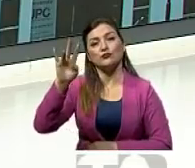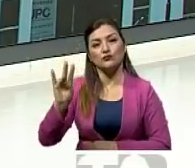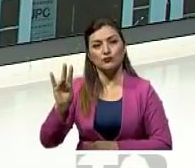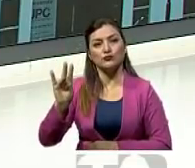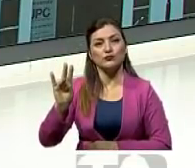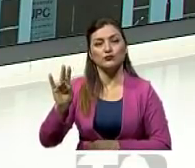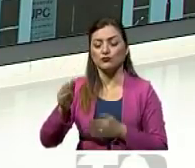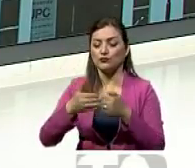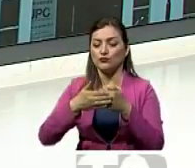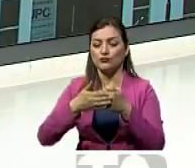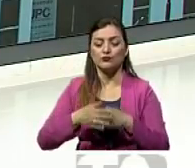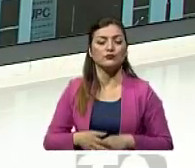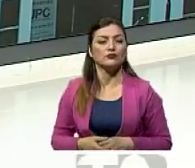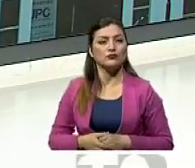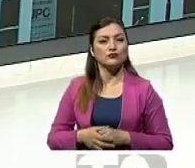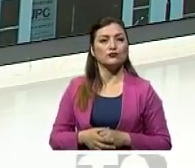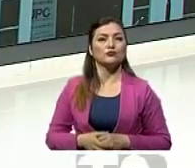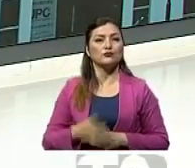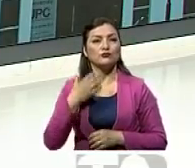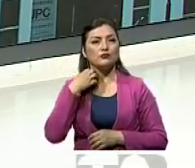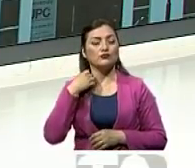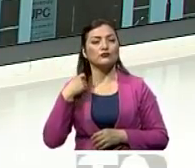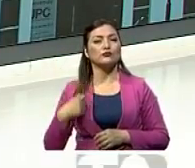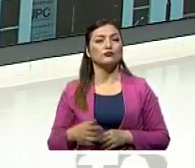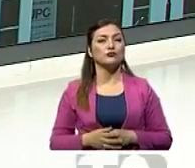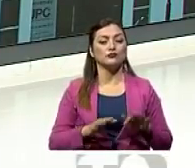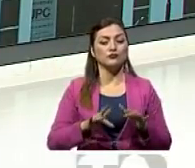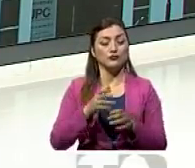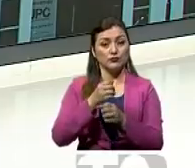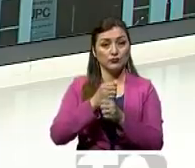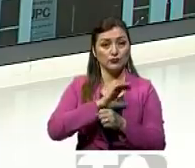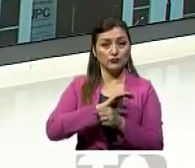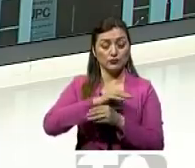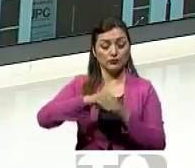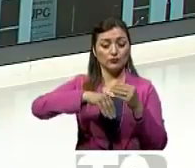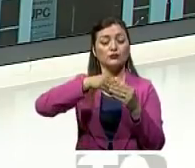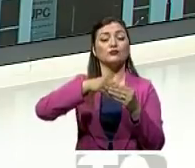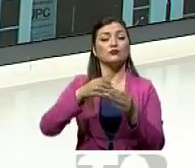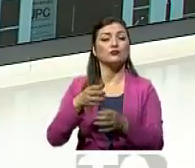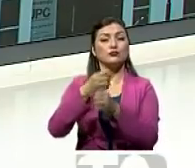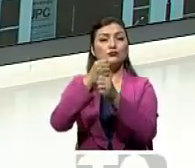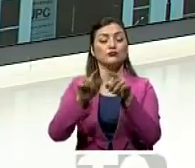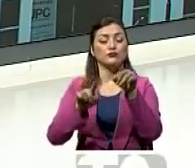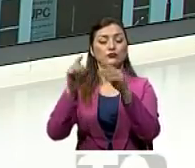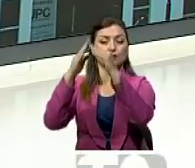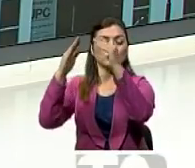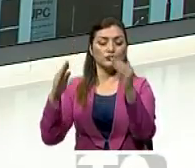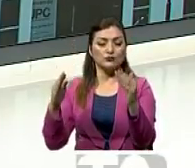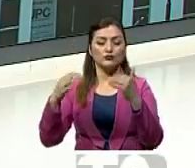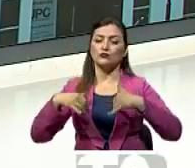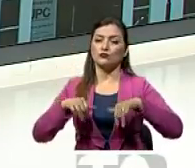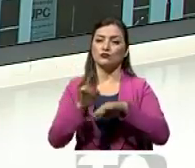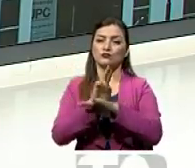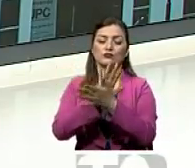están cerradas. Según la secretaria de Seguridad, el municipio ha invertido para la recuperación de algunas de estas, pero siguen sin